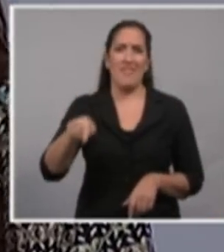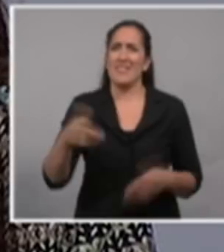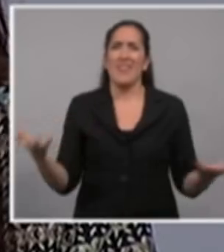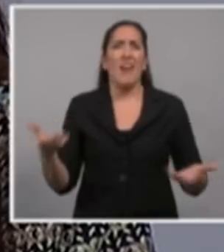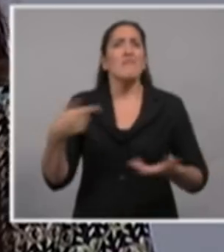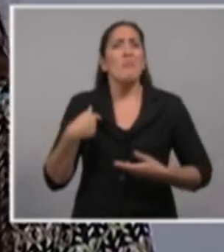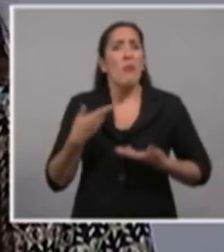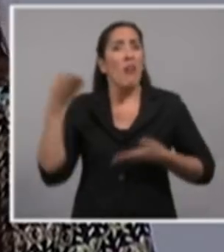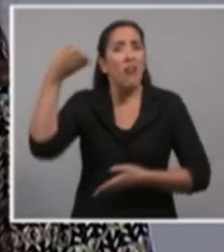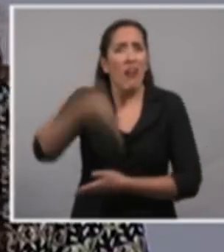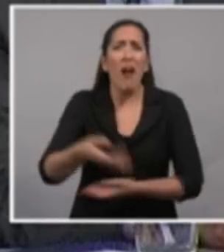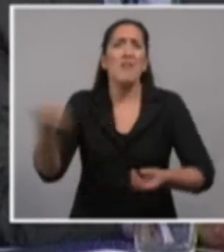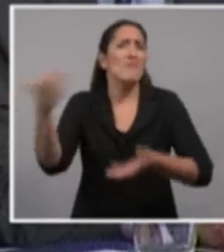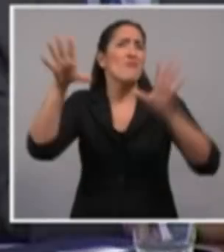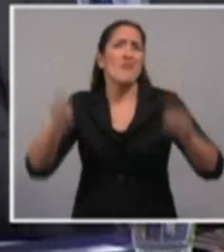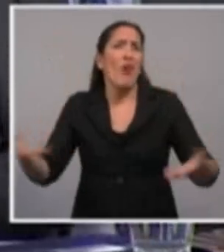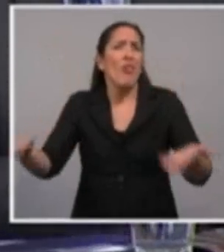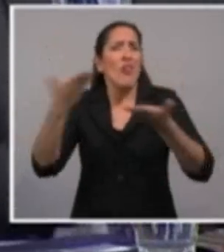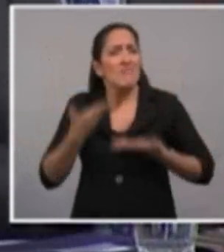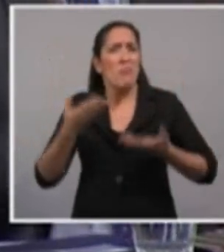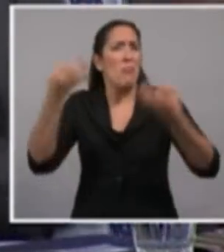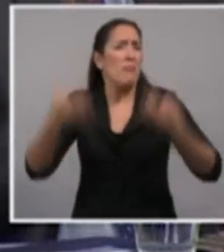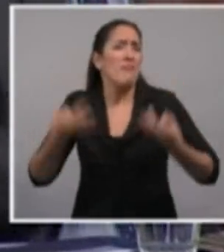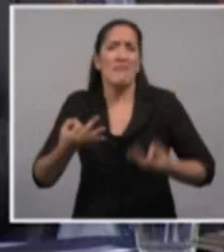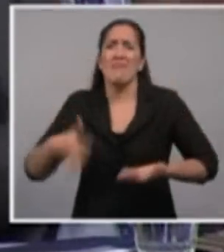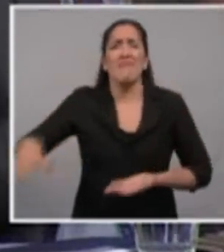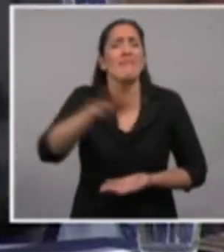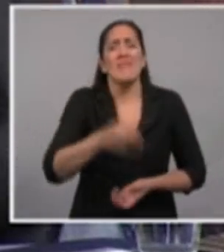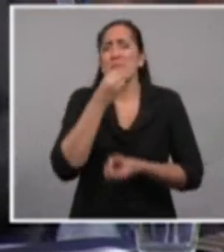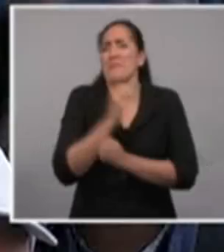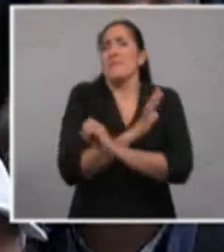cálida bienvenida que me han dado a esta tierra maravillosa.